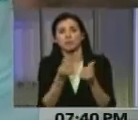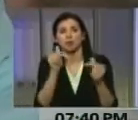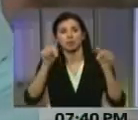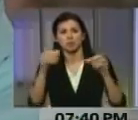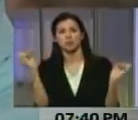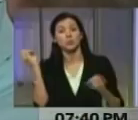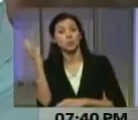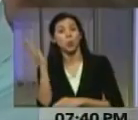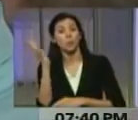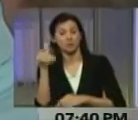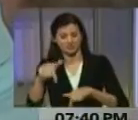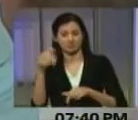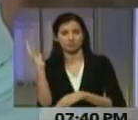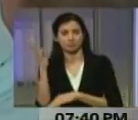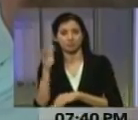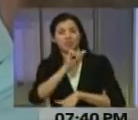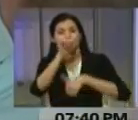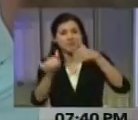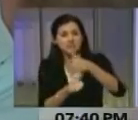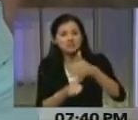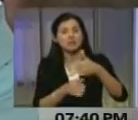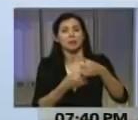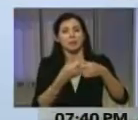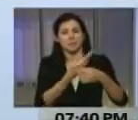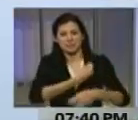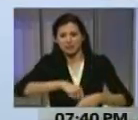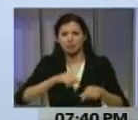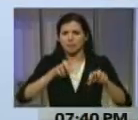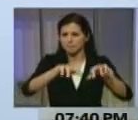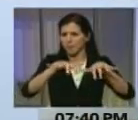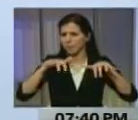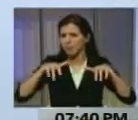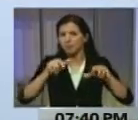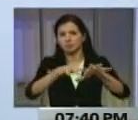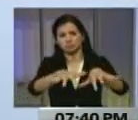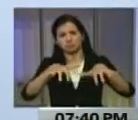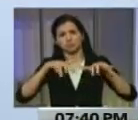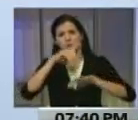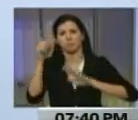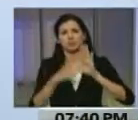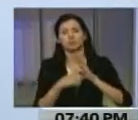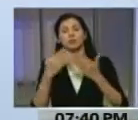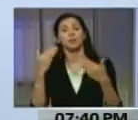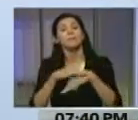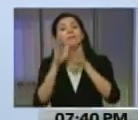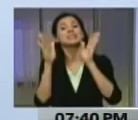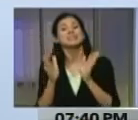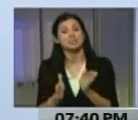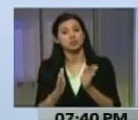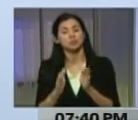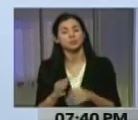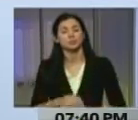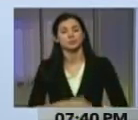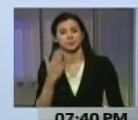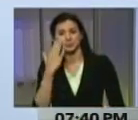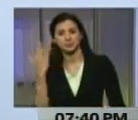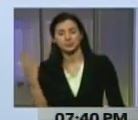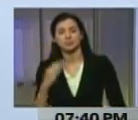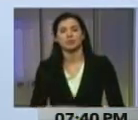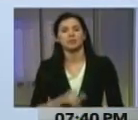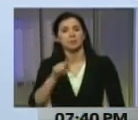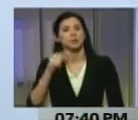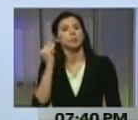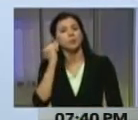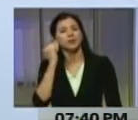cumbre de vicepresidentes, de ministros, compañero Pérez Abad. Y está con nosotros la